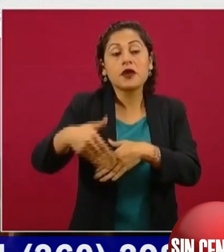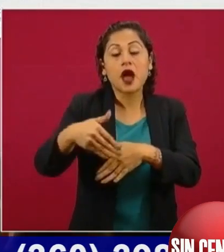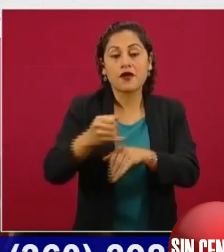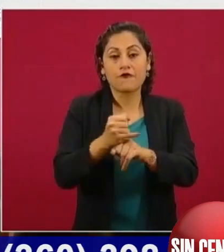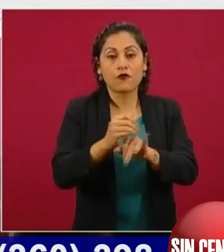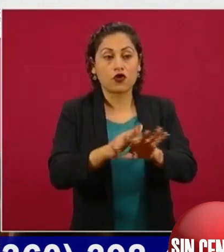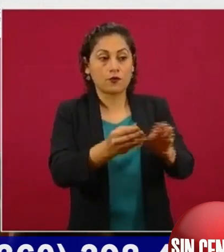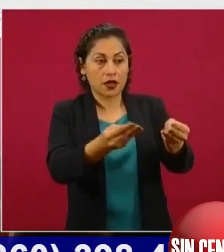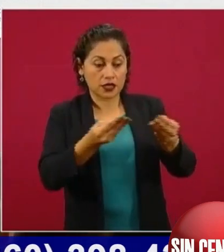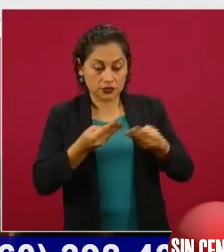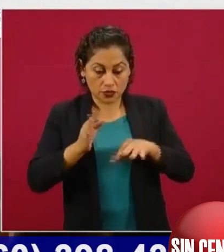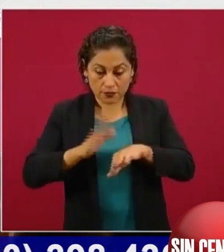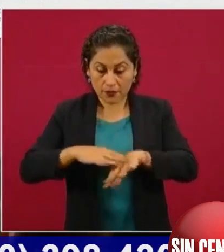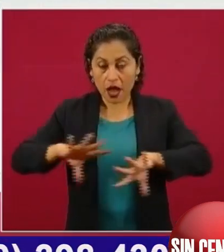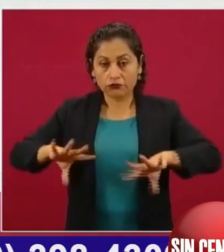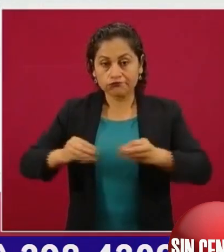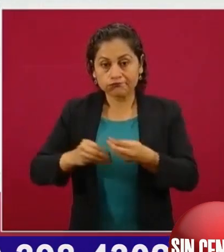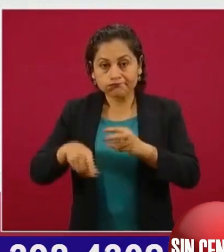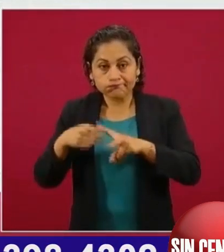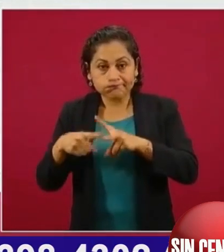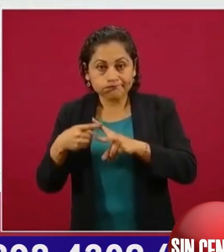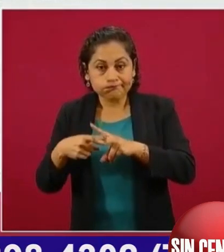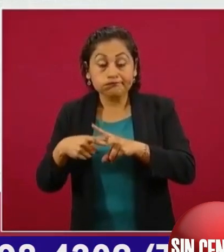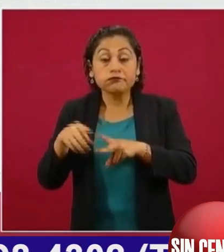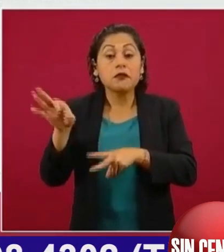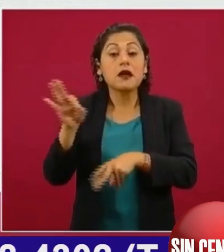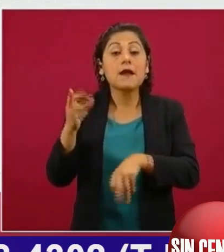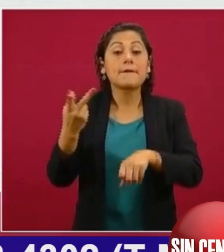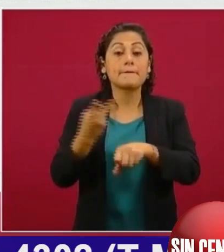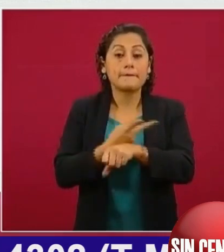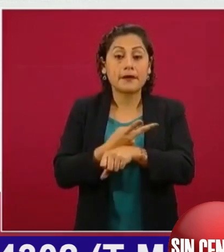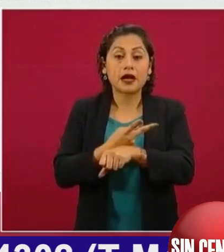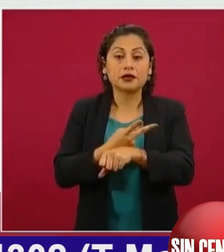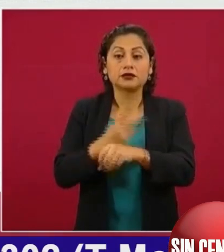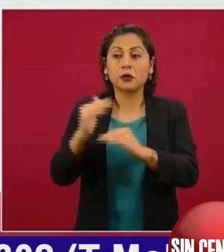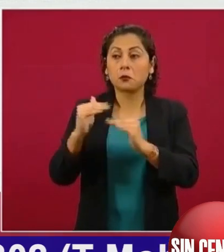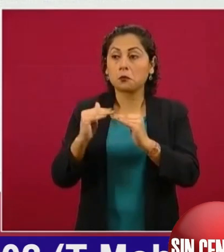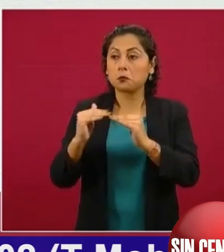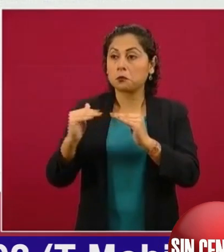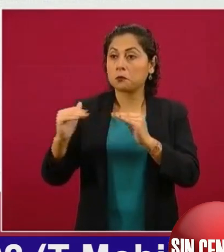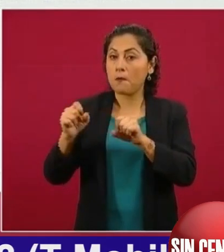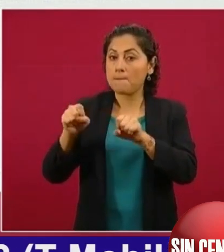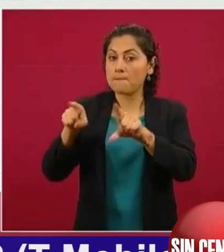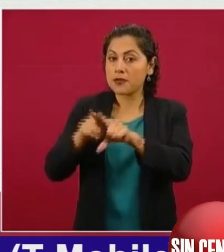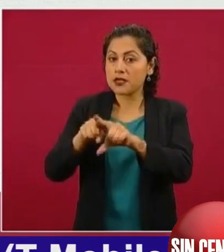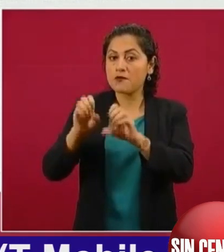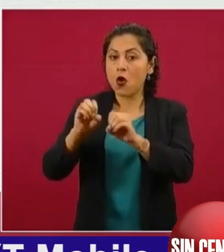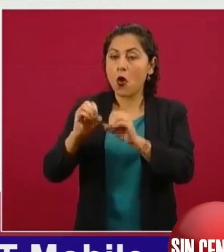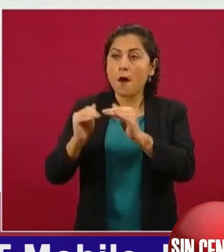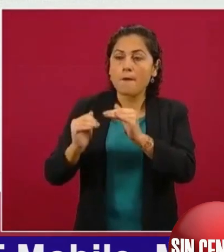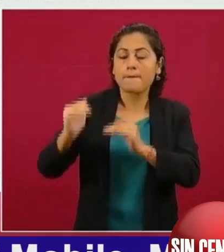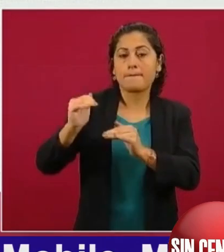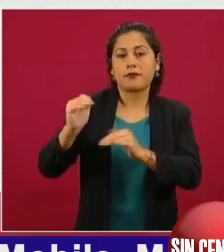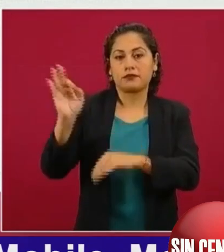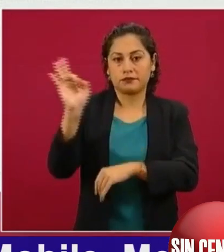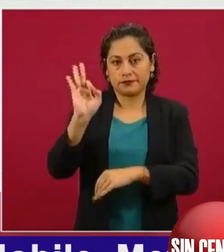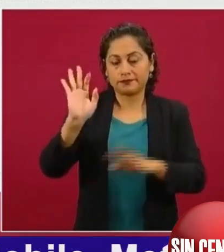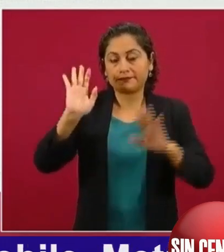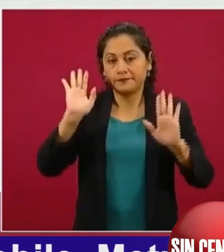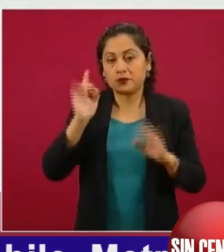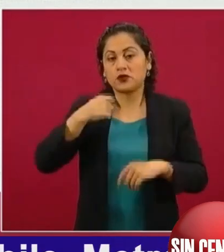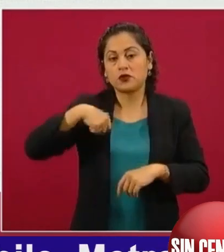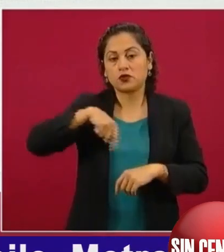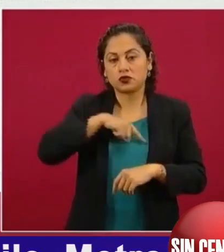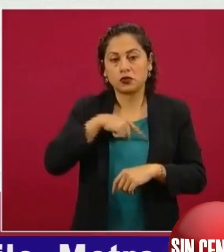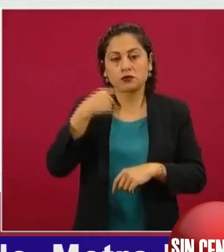y entonces tengamos ya una situación que a lo mejor representa ningún cambio o incluso un pequeño incremento. Y estas variaciones las vamos a estar